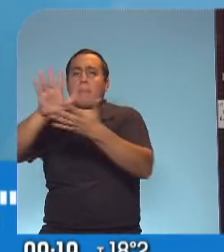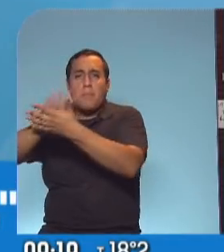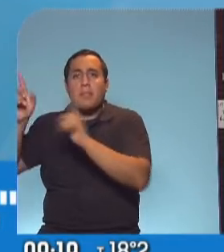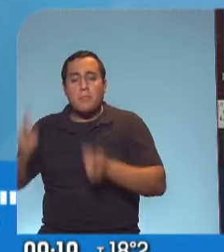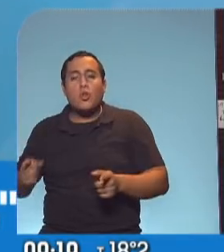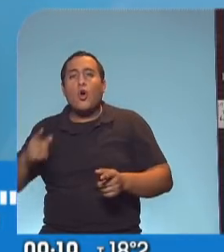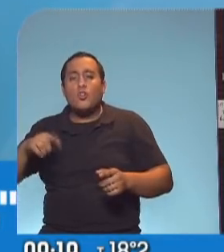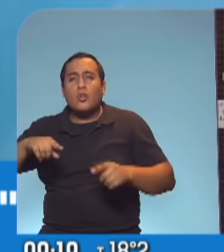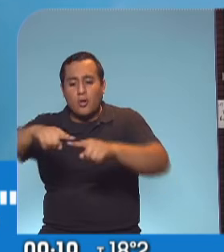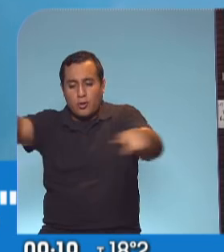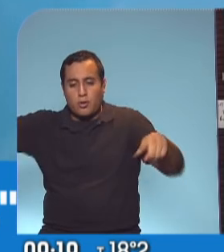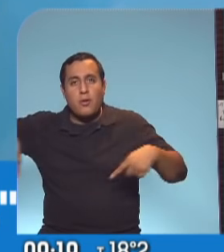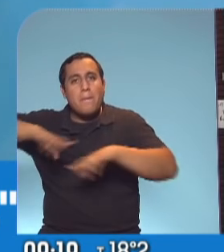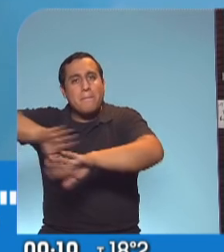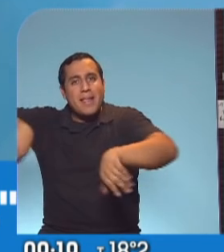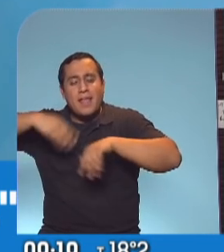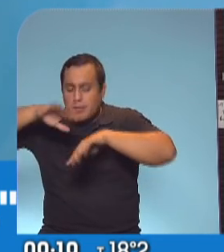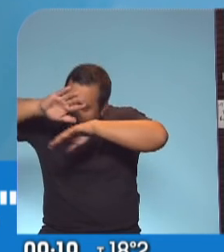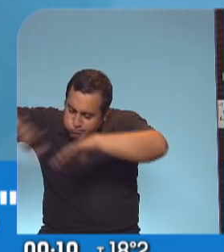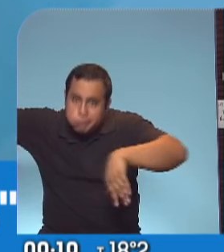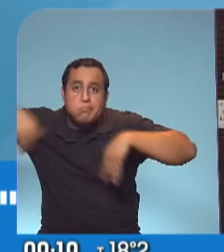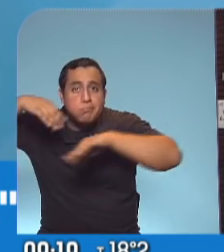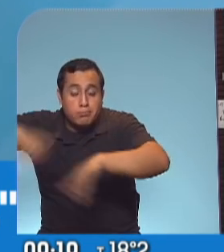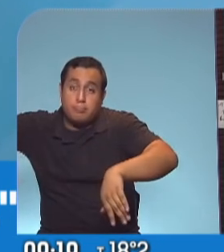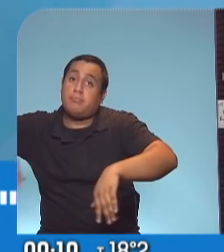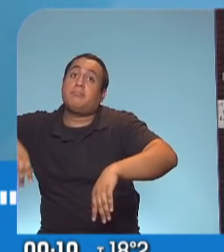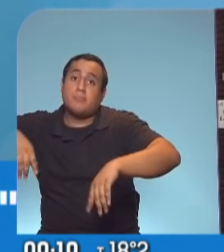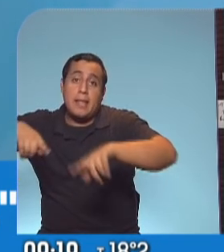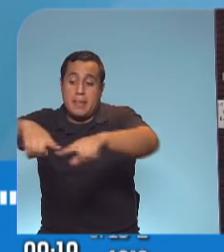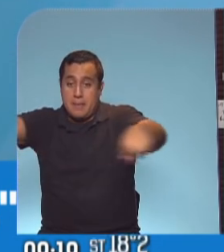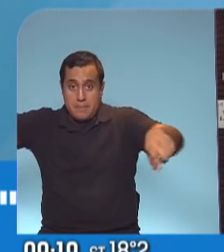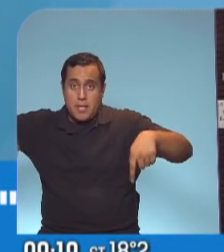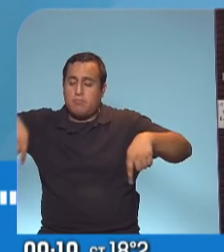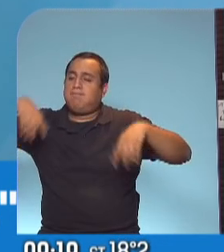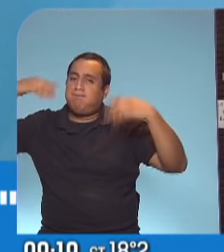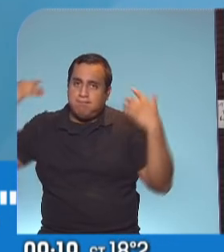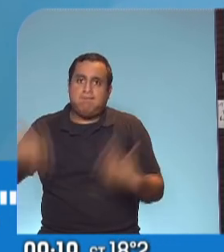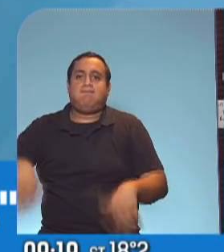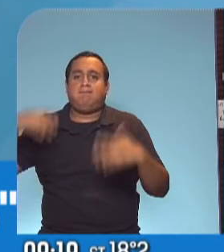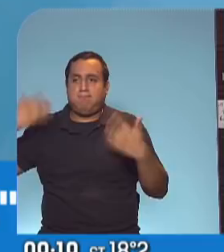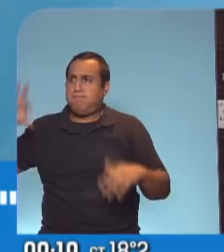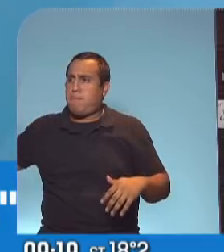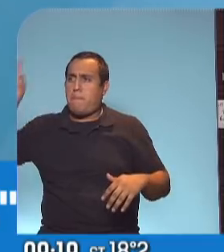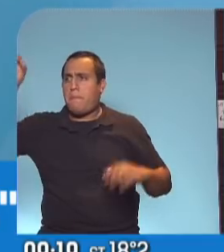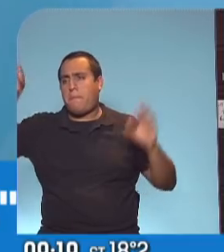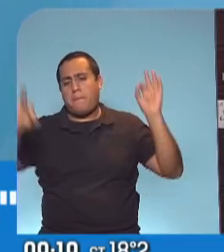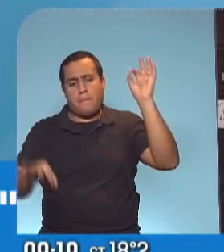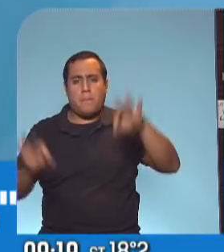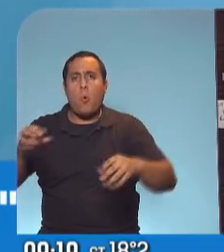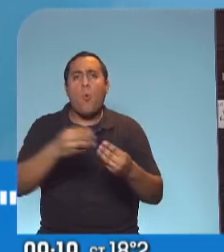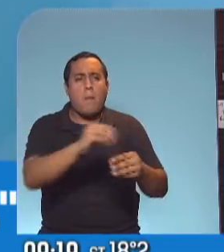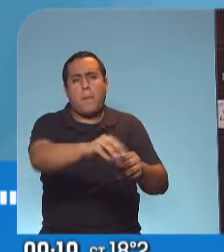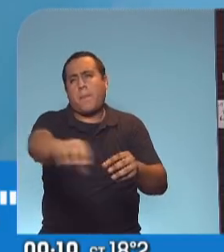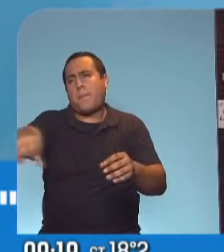natación, otro punto muy importante. Las piletas son para la recreación y hoy es muy común en nuestra